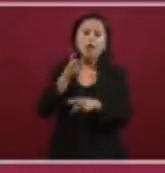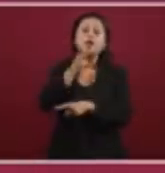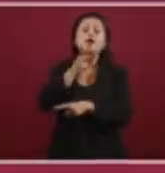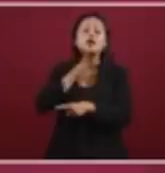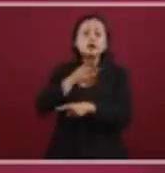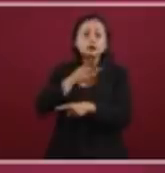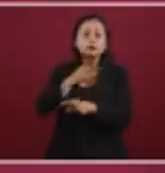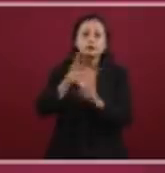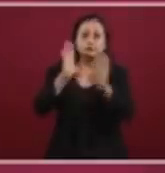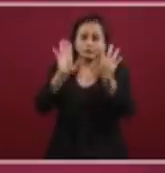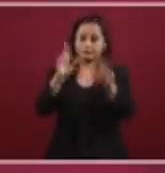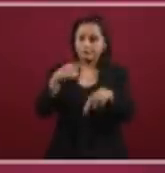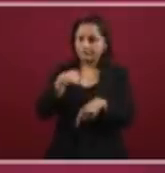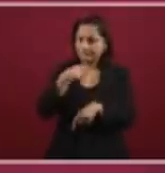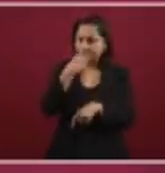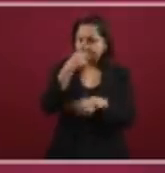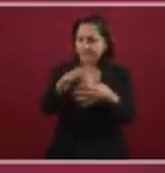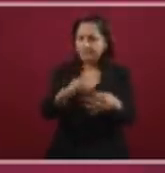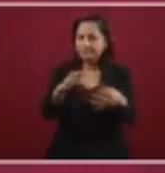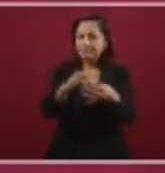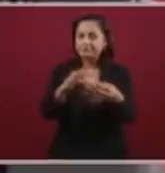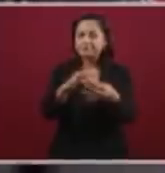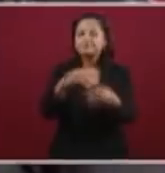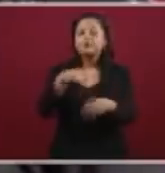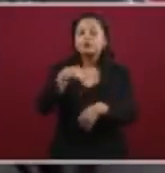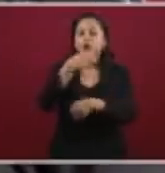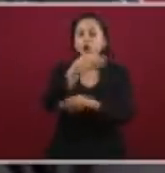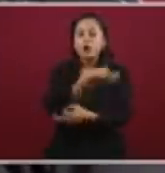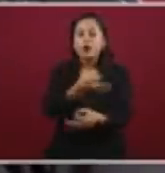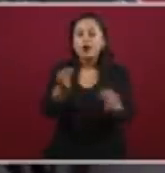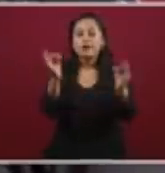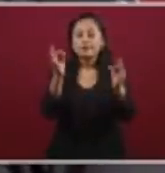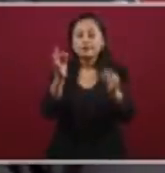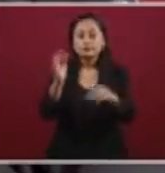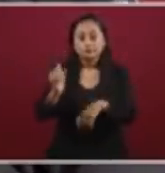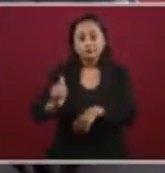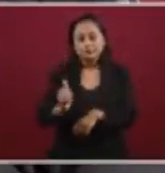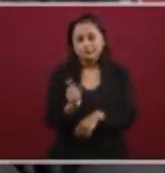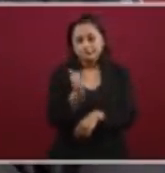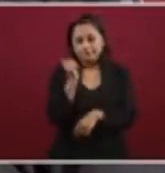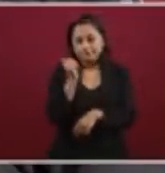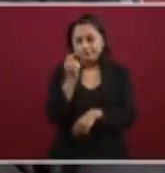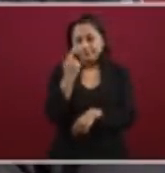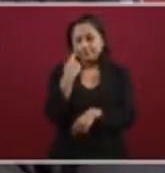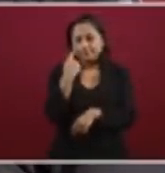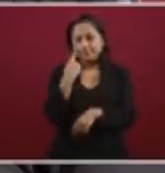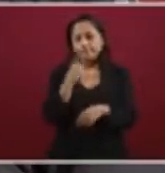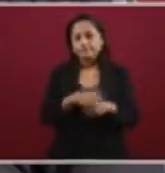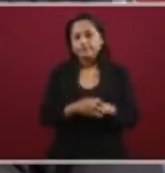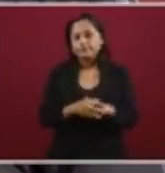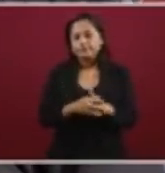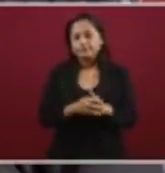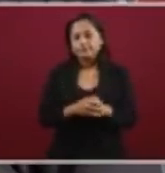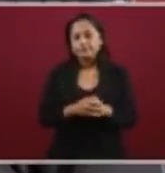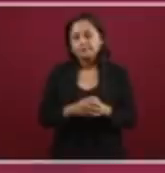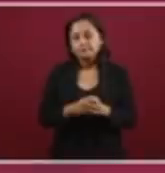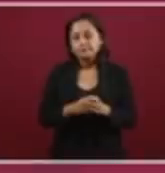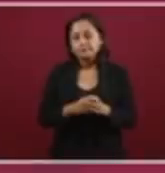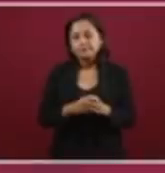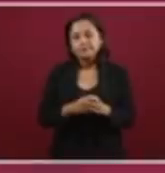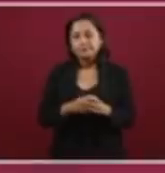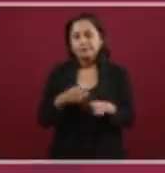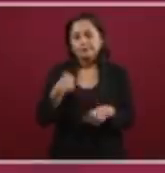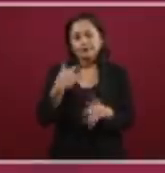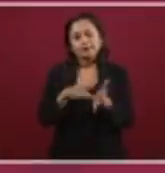aprovecho para informarles porque esto no